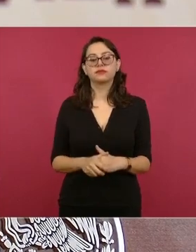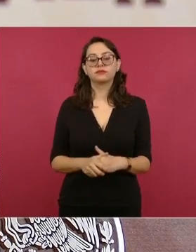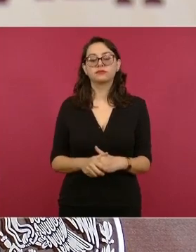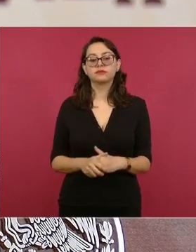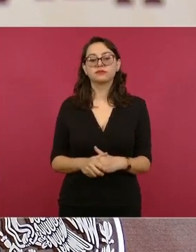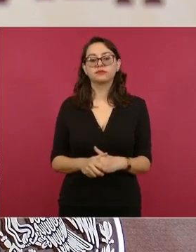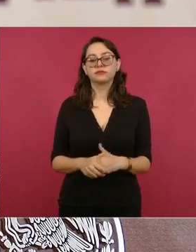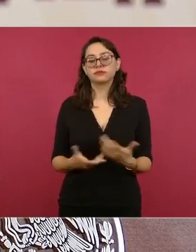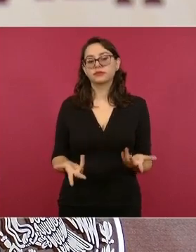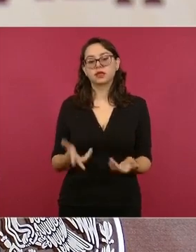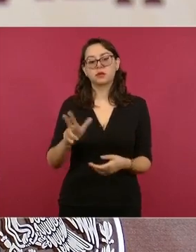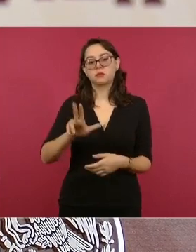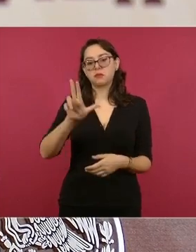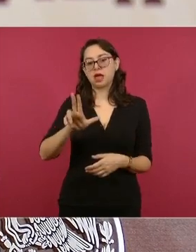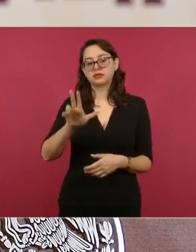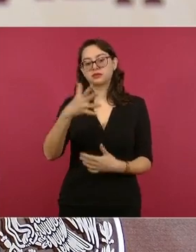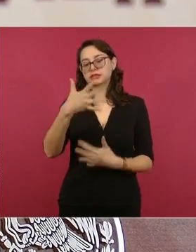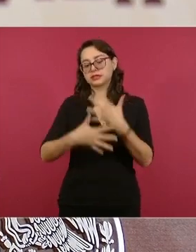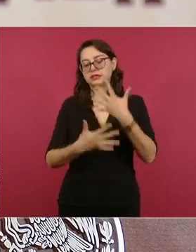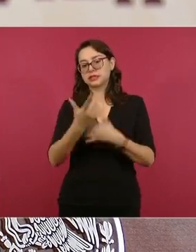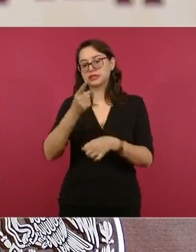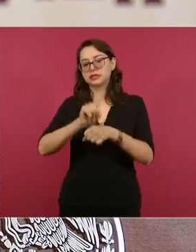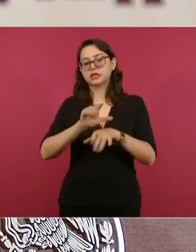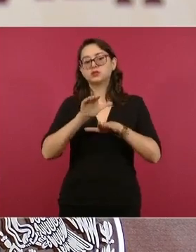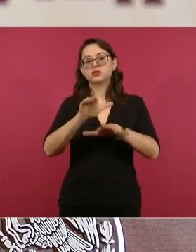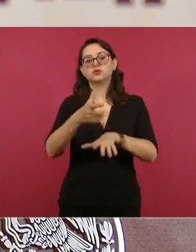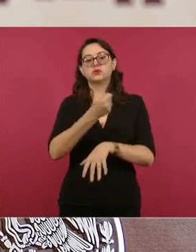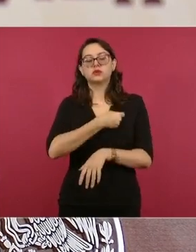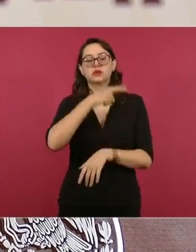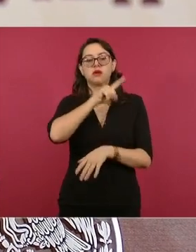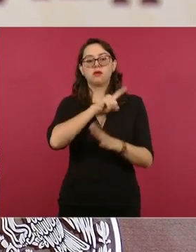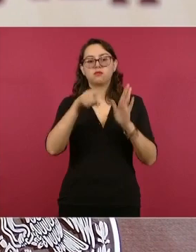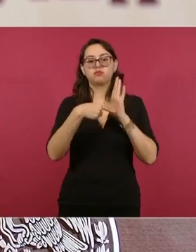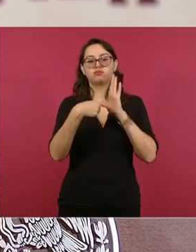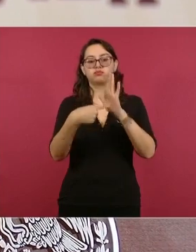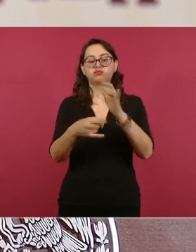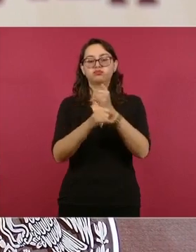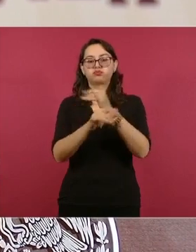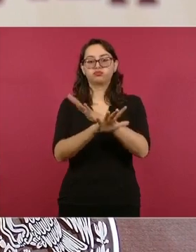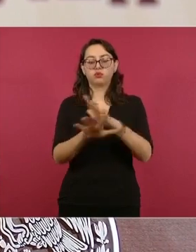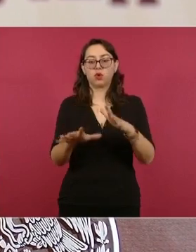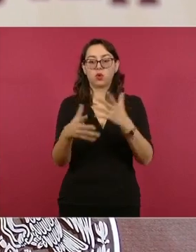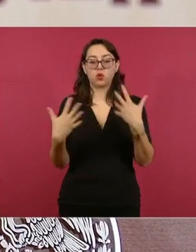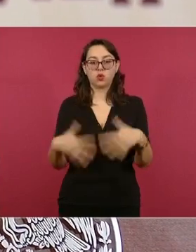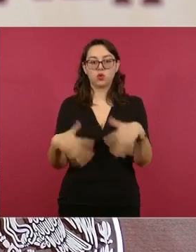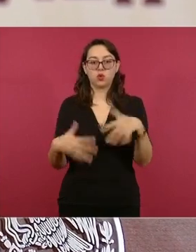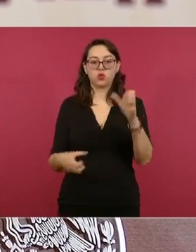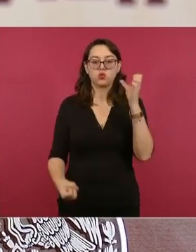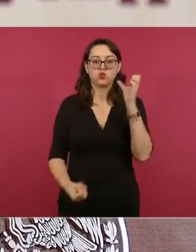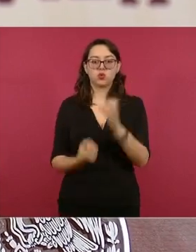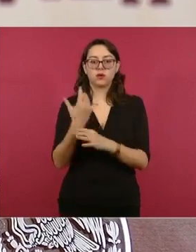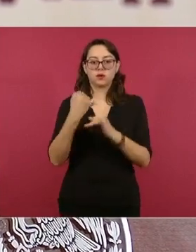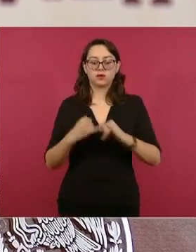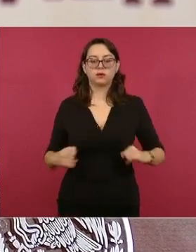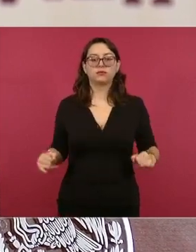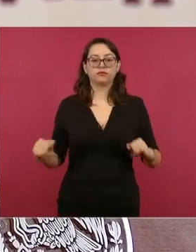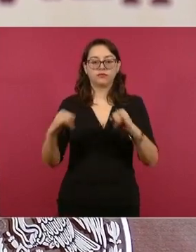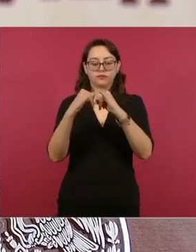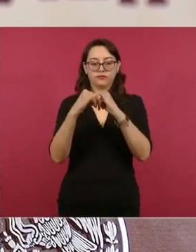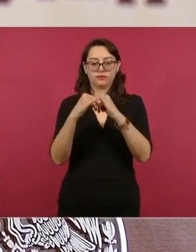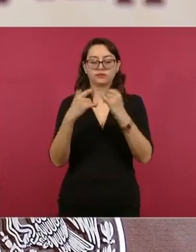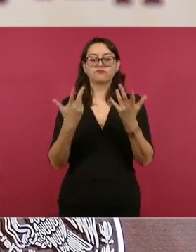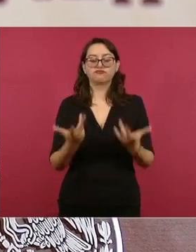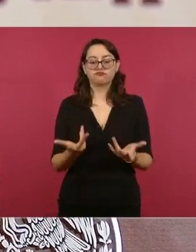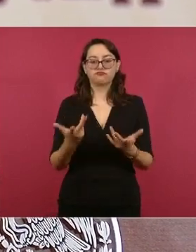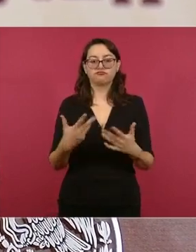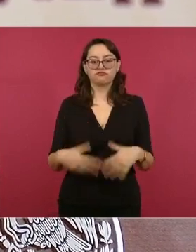los martes del Pulso de la Salud, informamos sobre los avances en la construcción de esta nueva institución, el IMSS Bienestar, la institución del